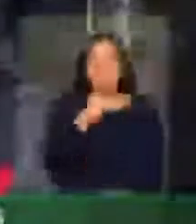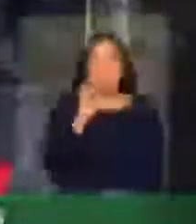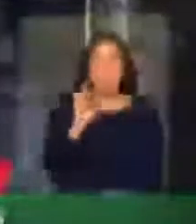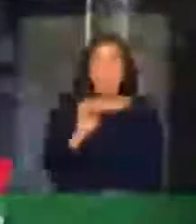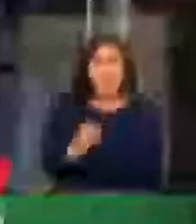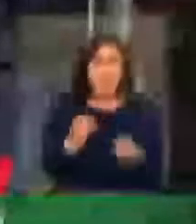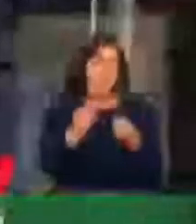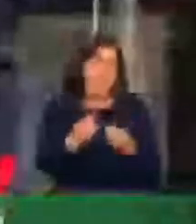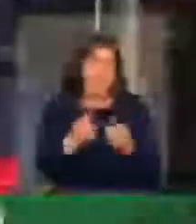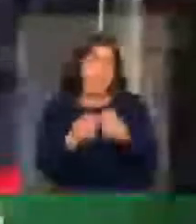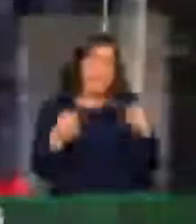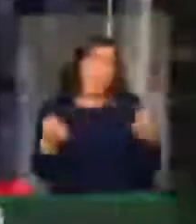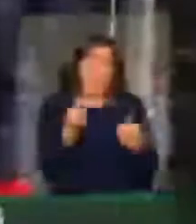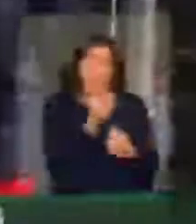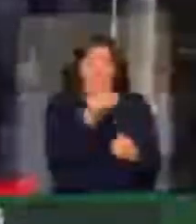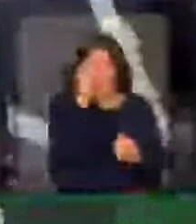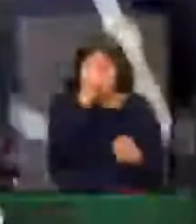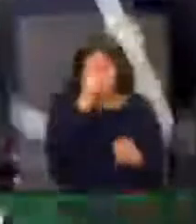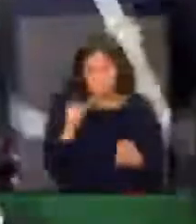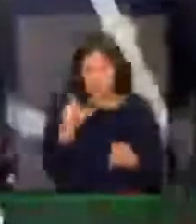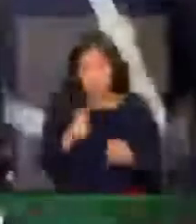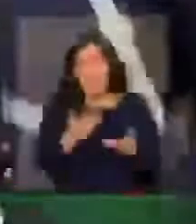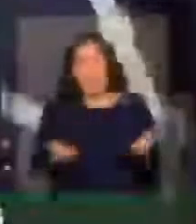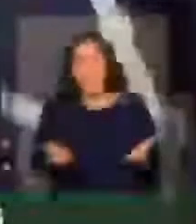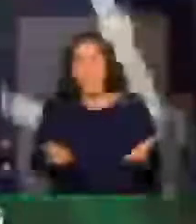fin de semana largo para fomentar el turismo interno.